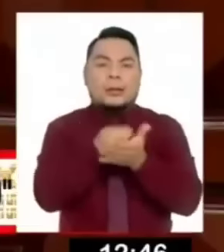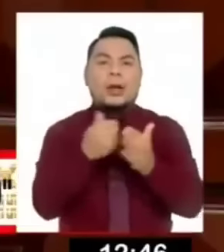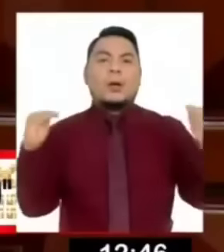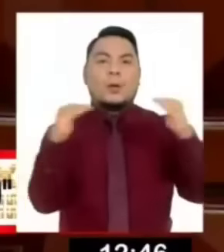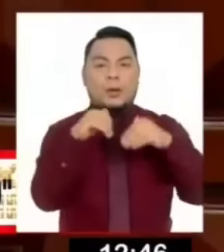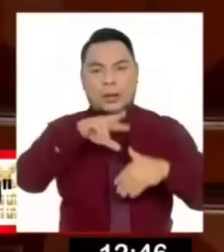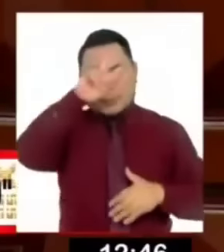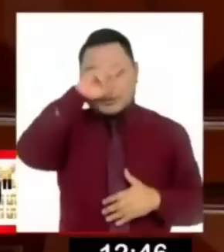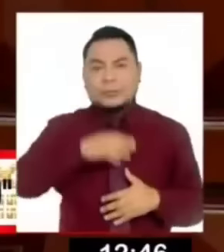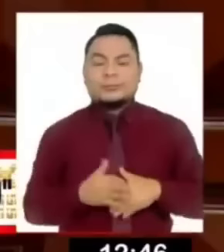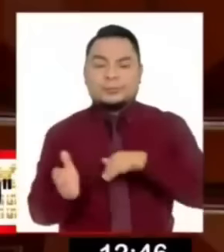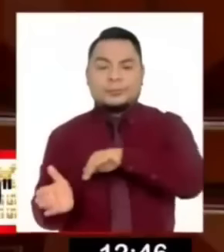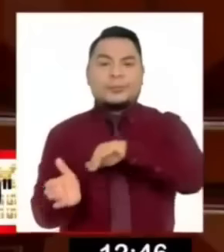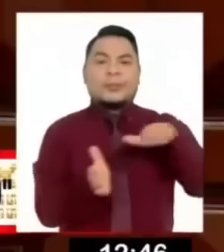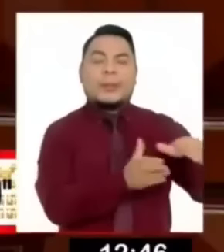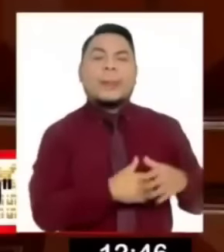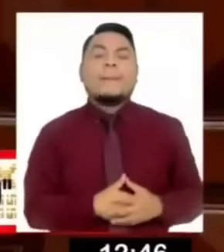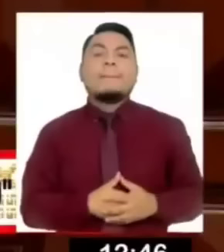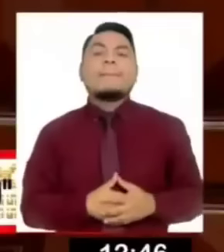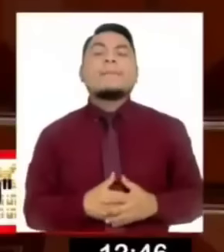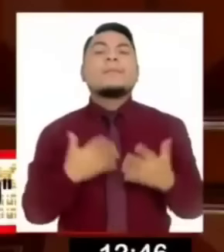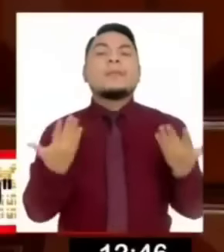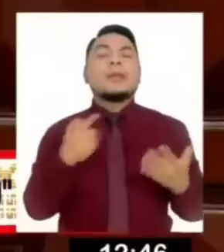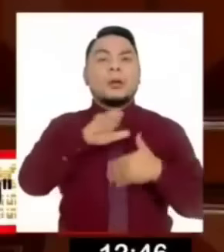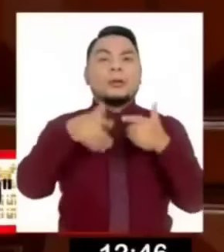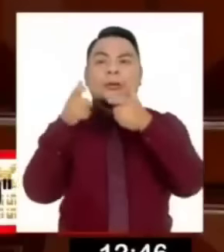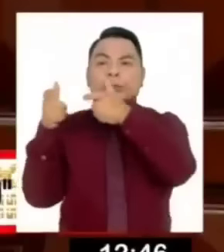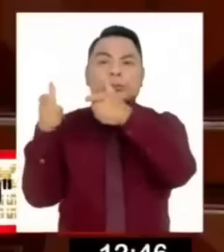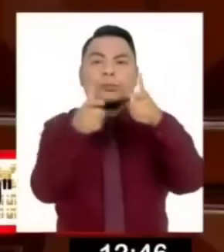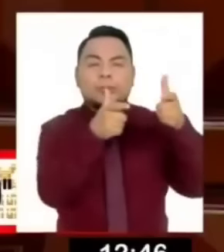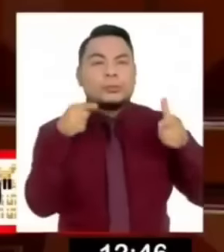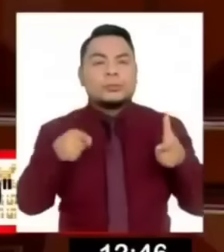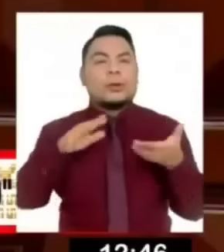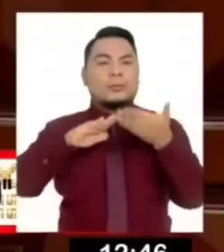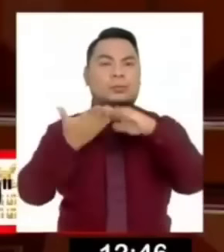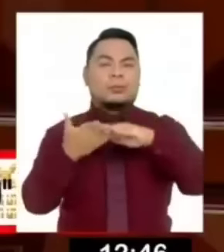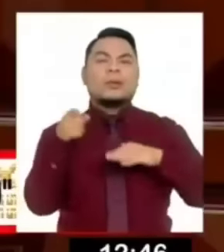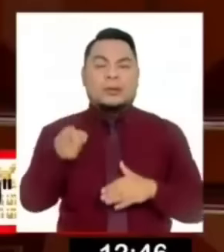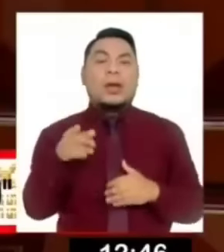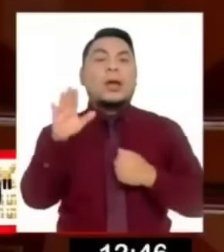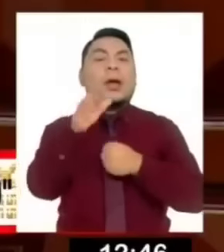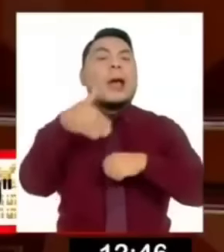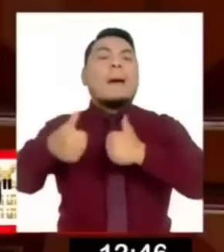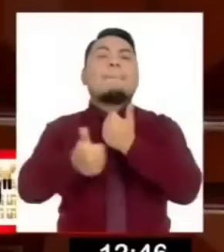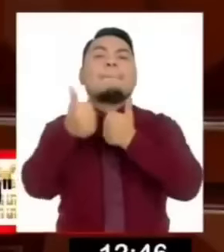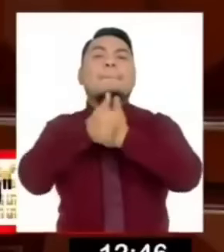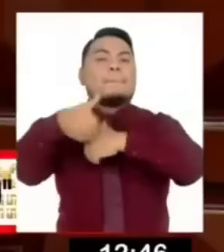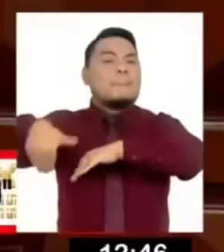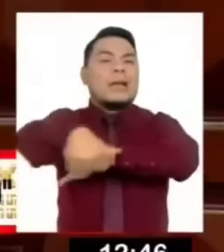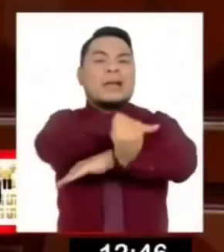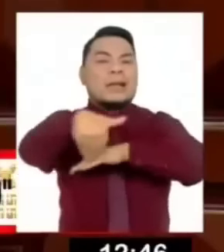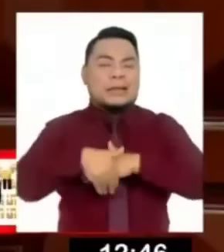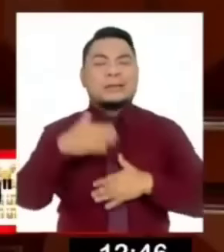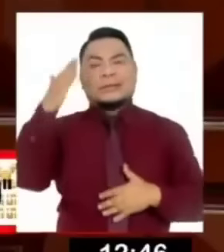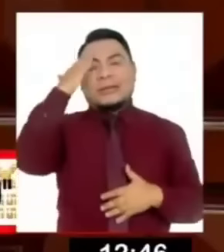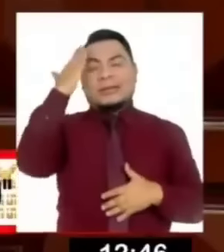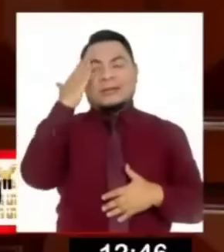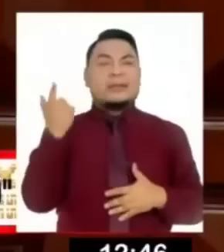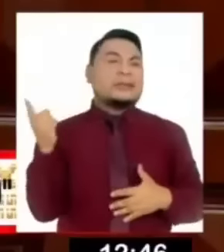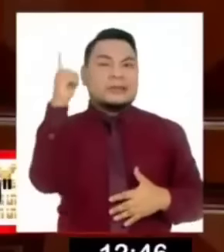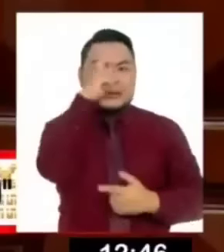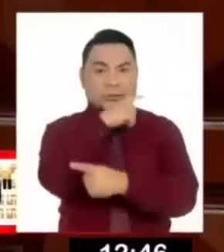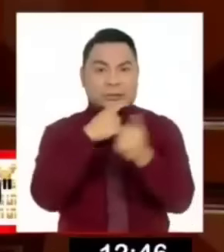las rondas y la seguridad ciudadana. Sabemos que la seguridad ciudadana es uno de los problemas más sentidos por la población.